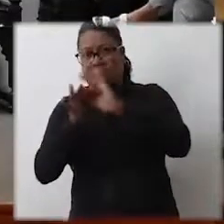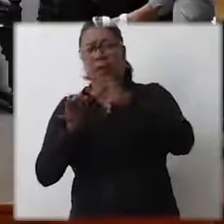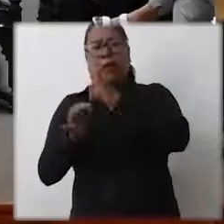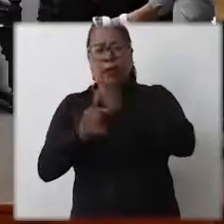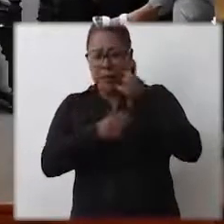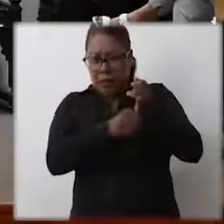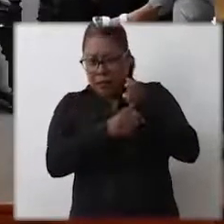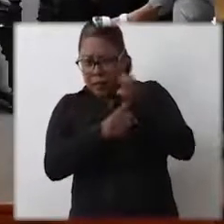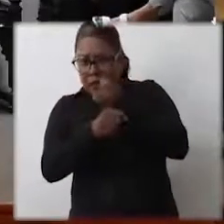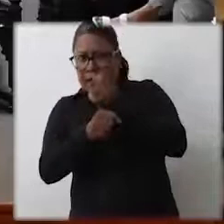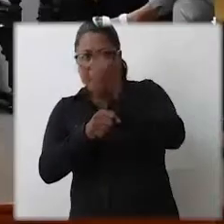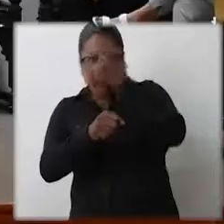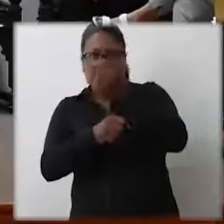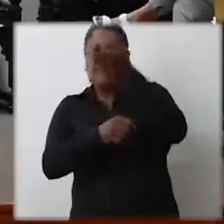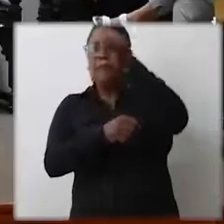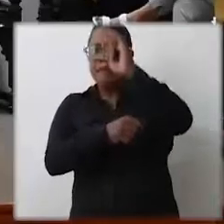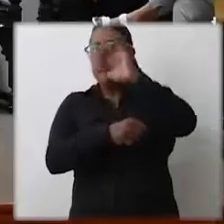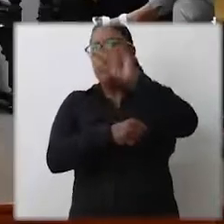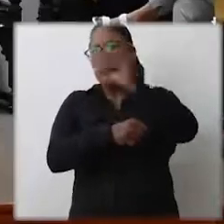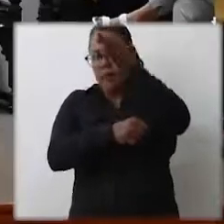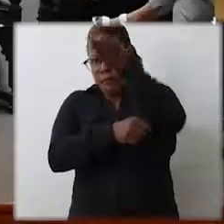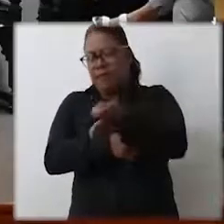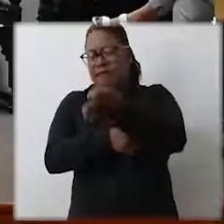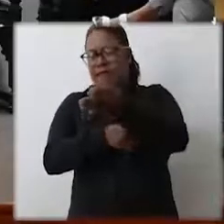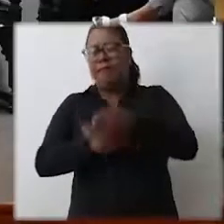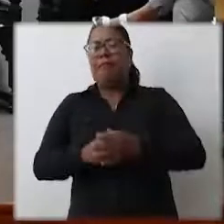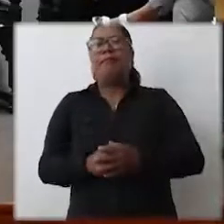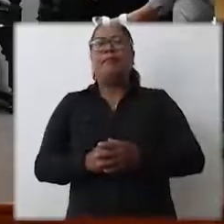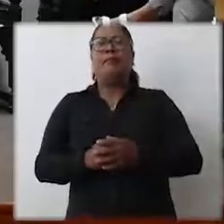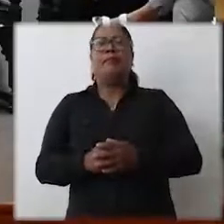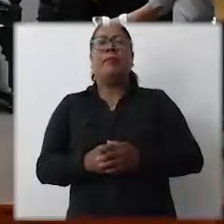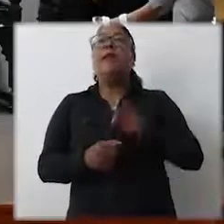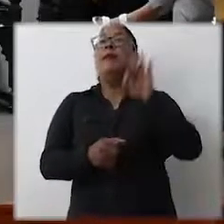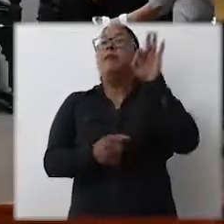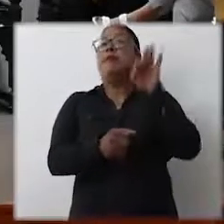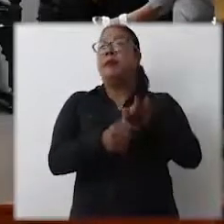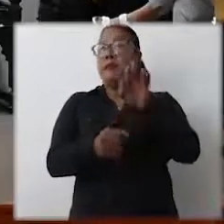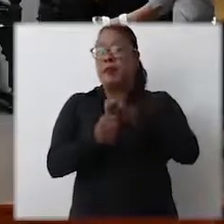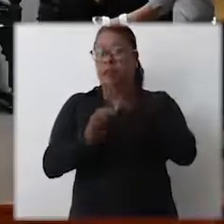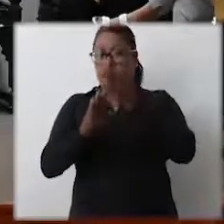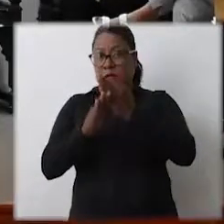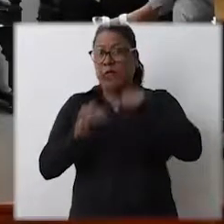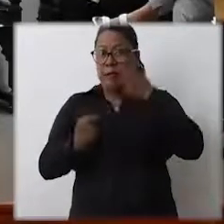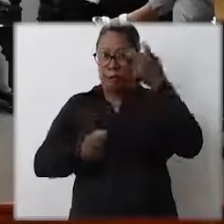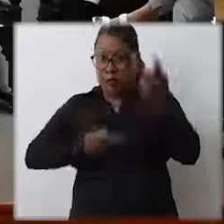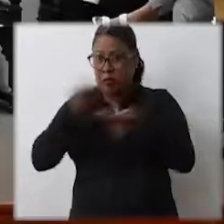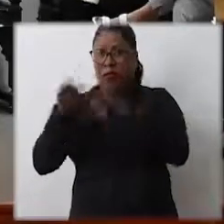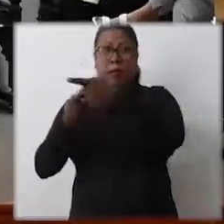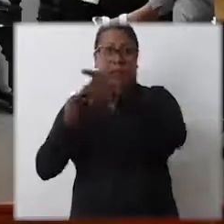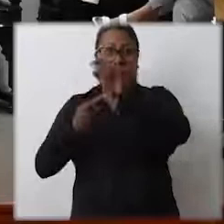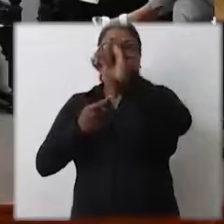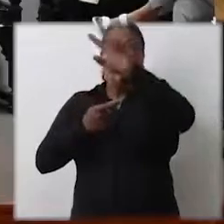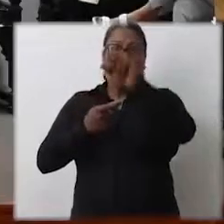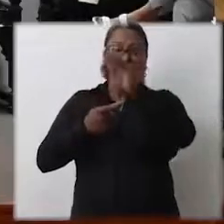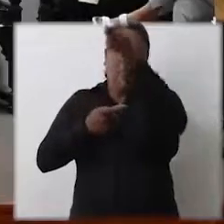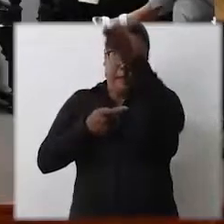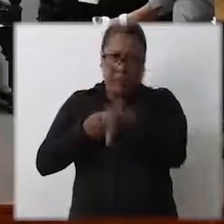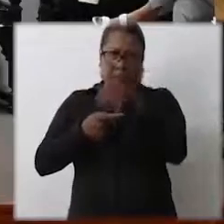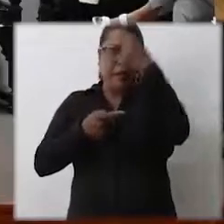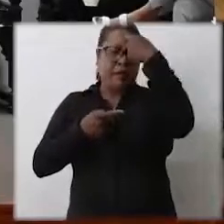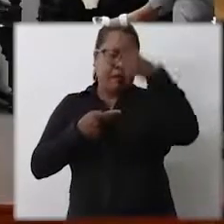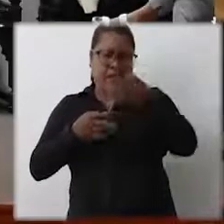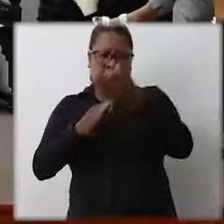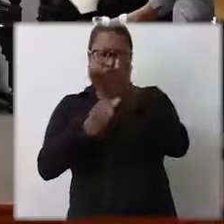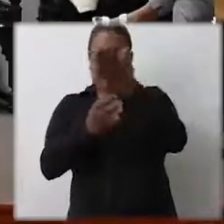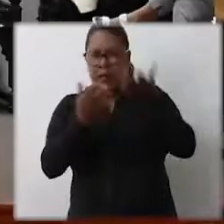de Normatividad y Nomenclatura Municipal, así como a la Comisión de Asuntos Indígenas y Afromexicanos, para que